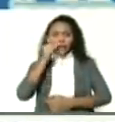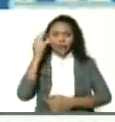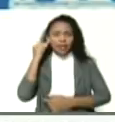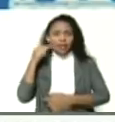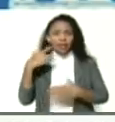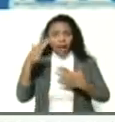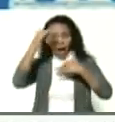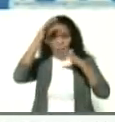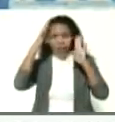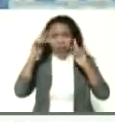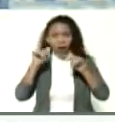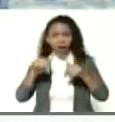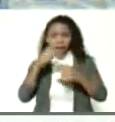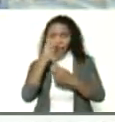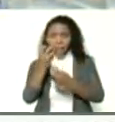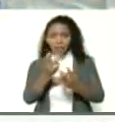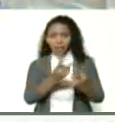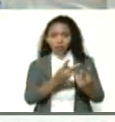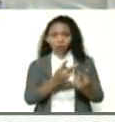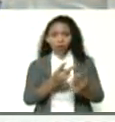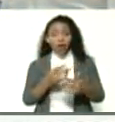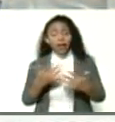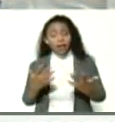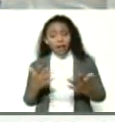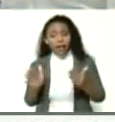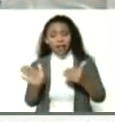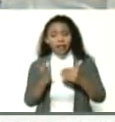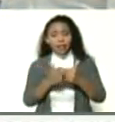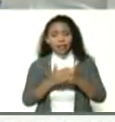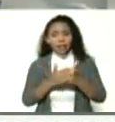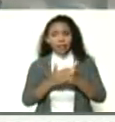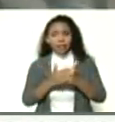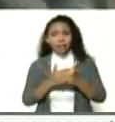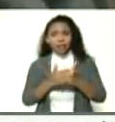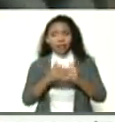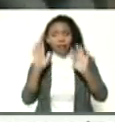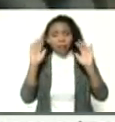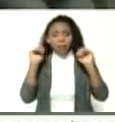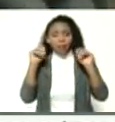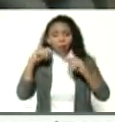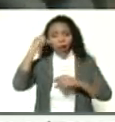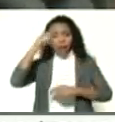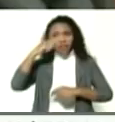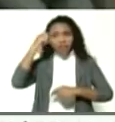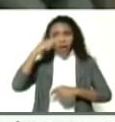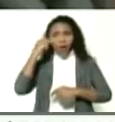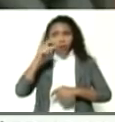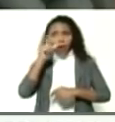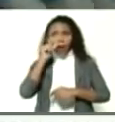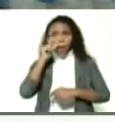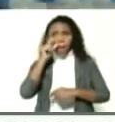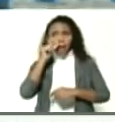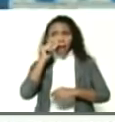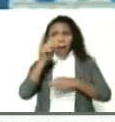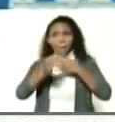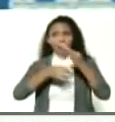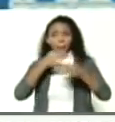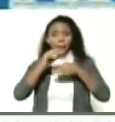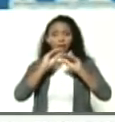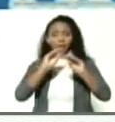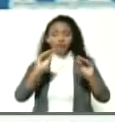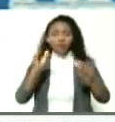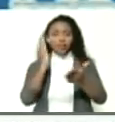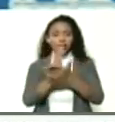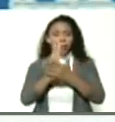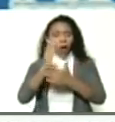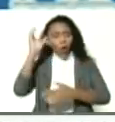que atendieron esta invitación. Y queremos cerrar, sí, despidiéndonos con el video del doctor Tedros Adhanom, llamando siempre a